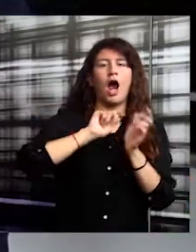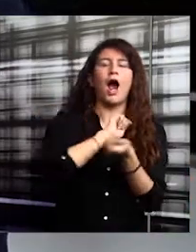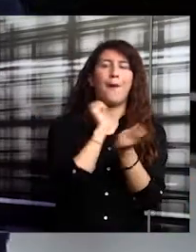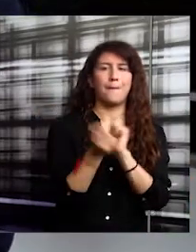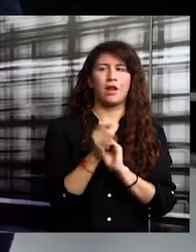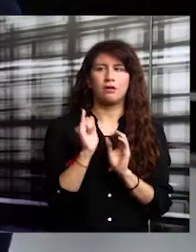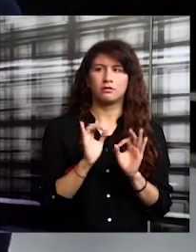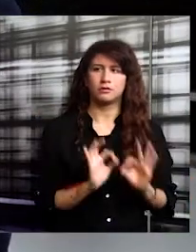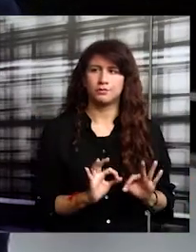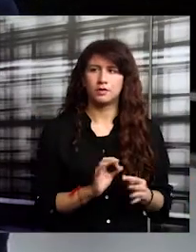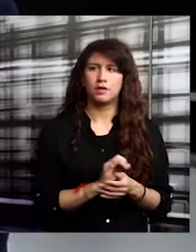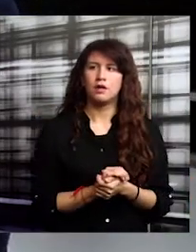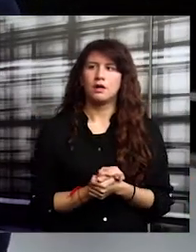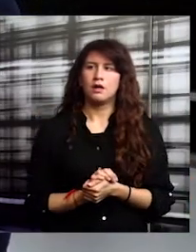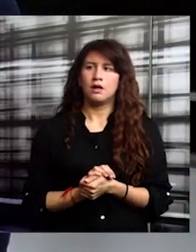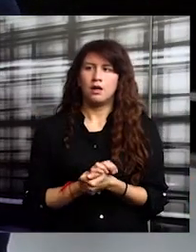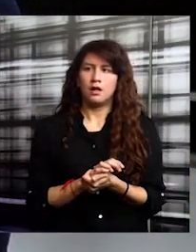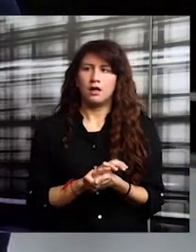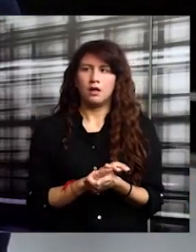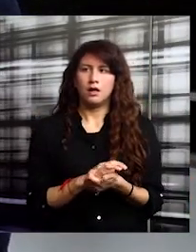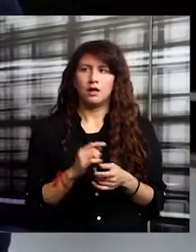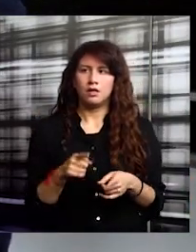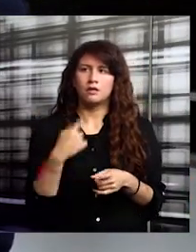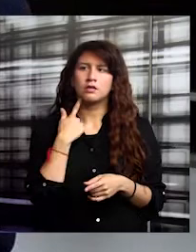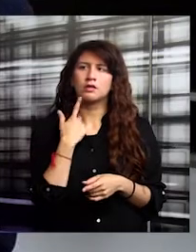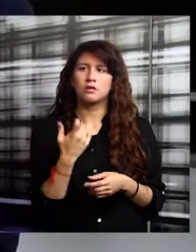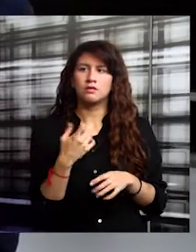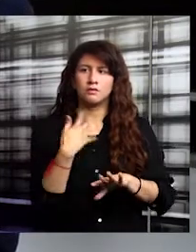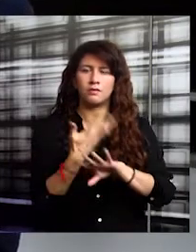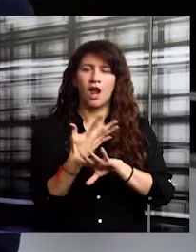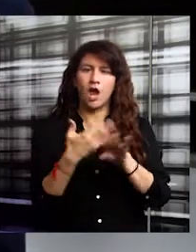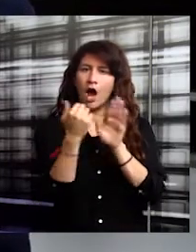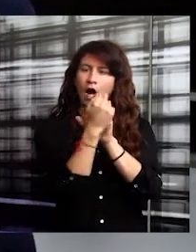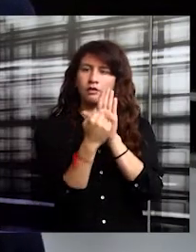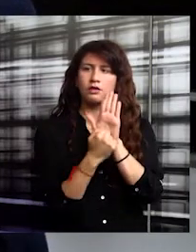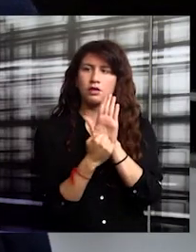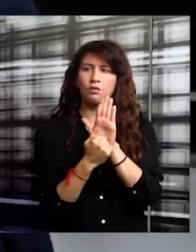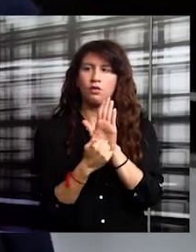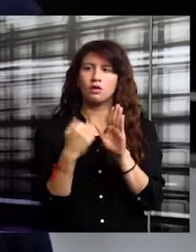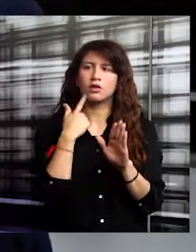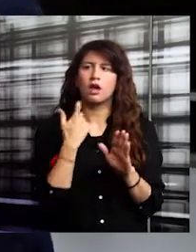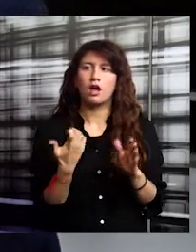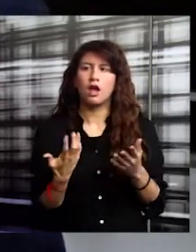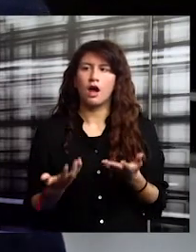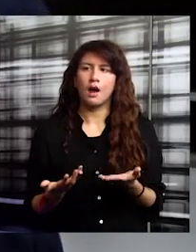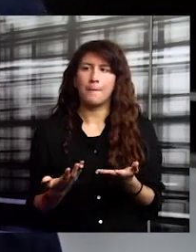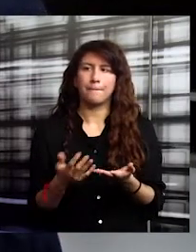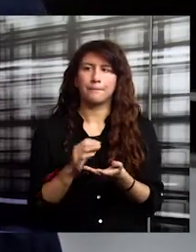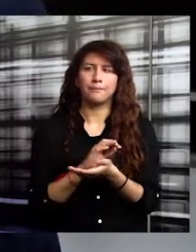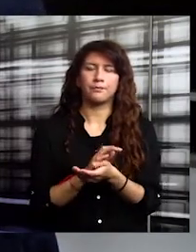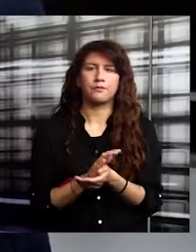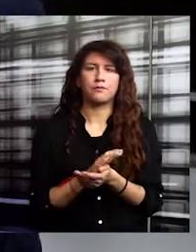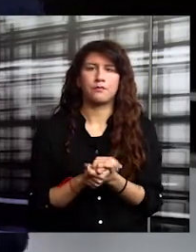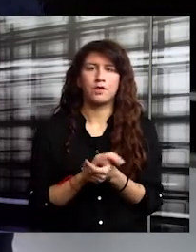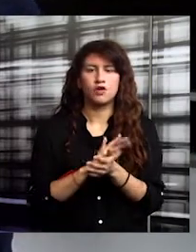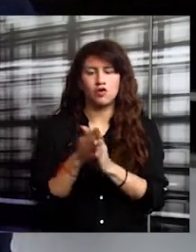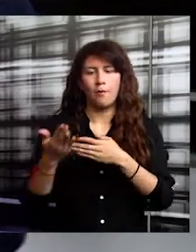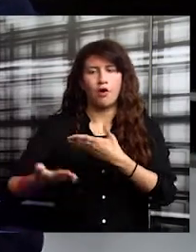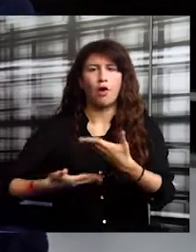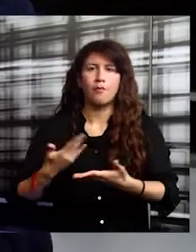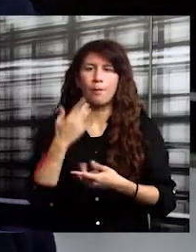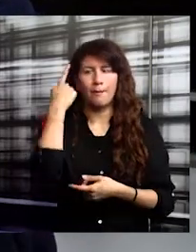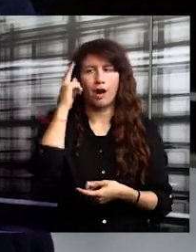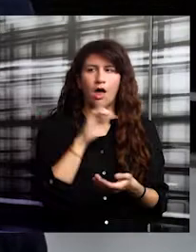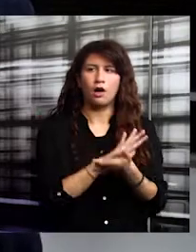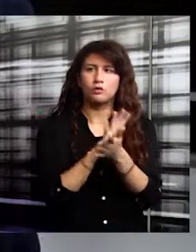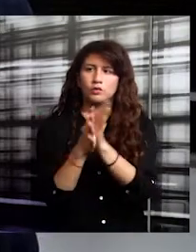discusión surgía eso. Algunos señalaban es que hay artículos que son de conveniencia para todos y hay otros que hay que cambiar